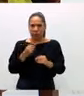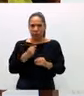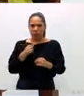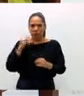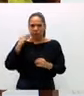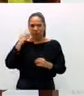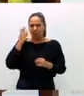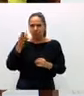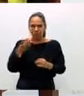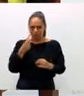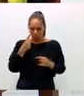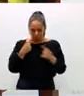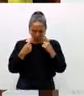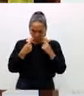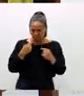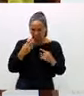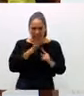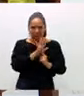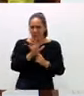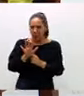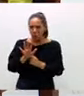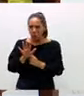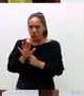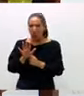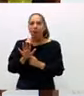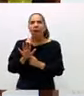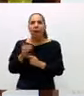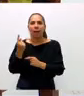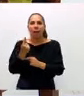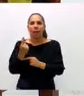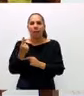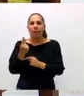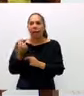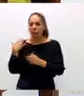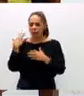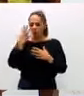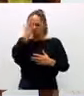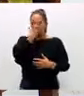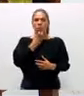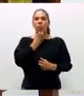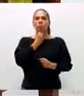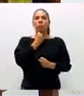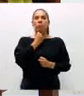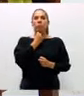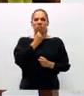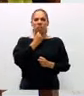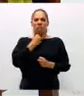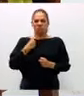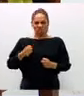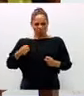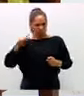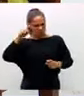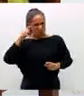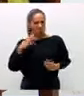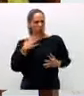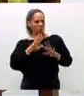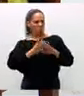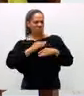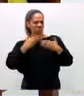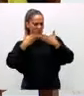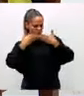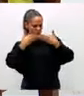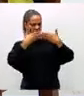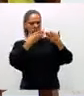demás, agarra una máscara de violencia, una máscara de agresividad. Y entonces, si allá